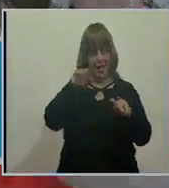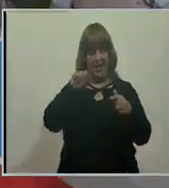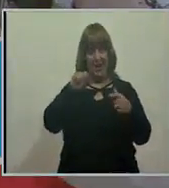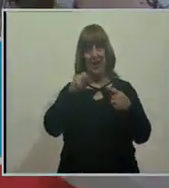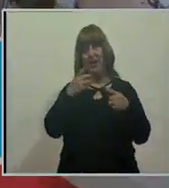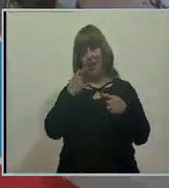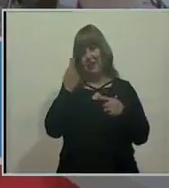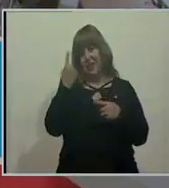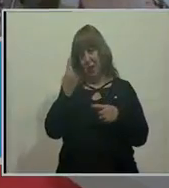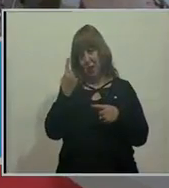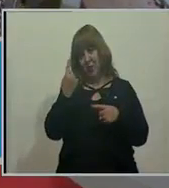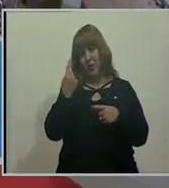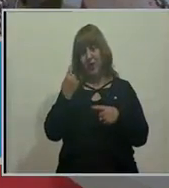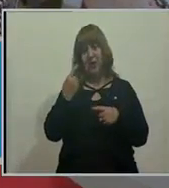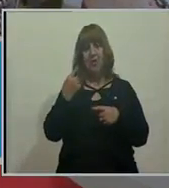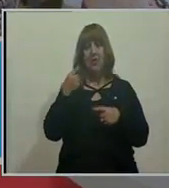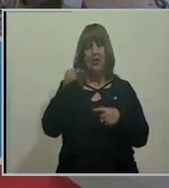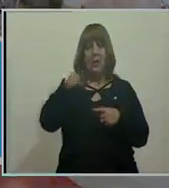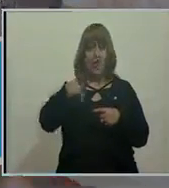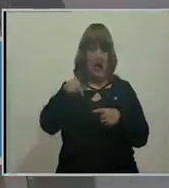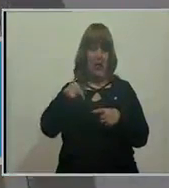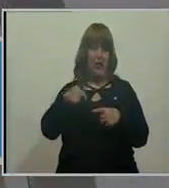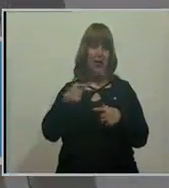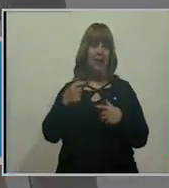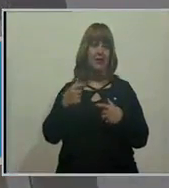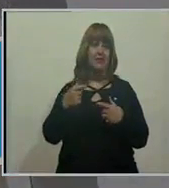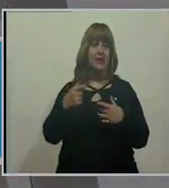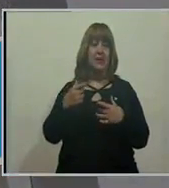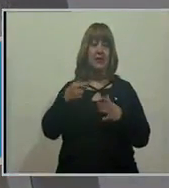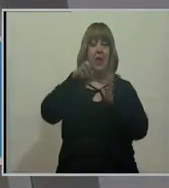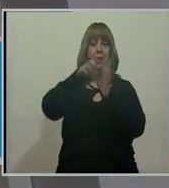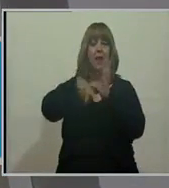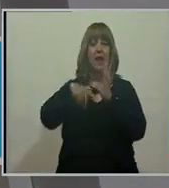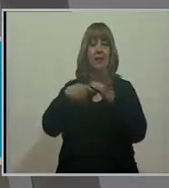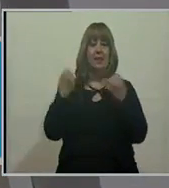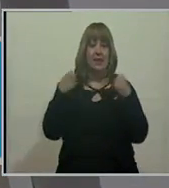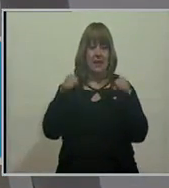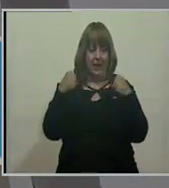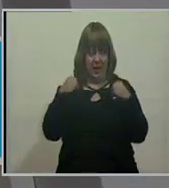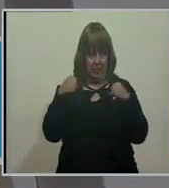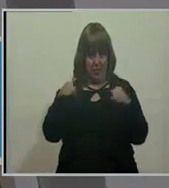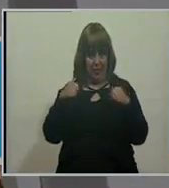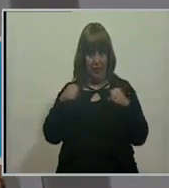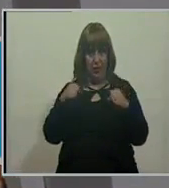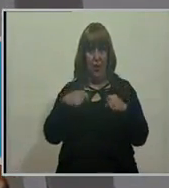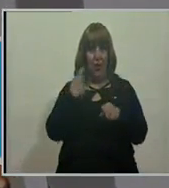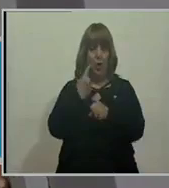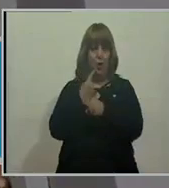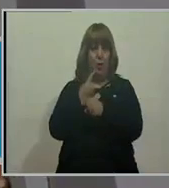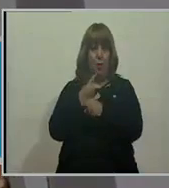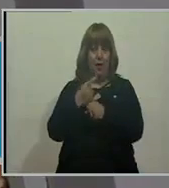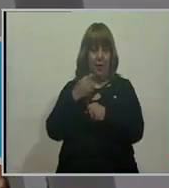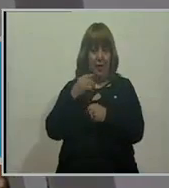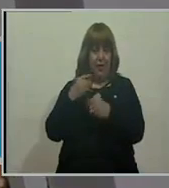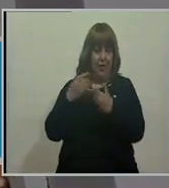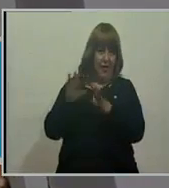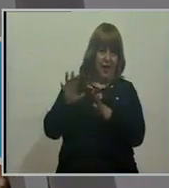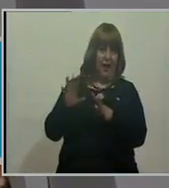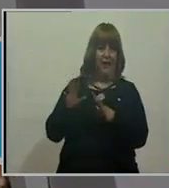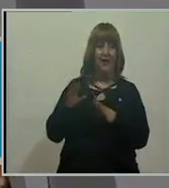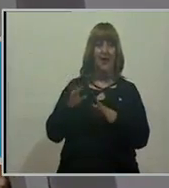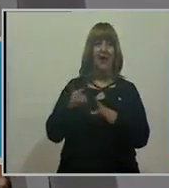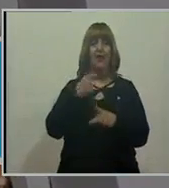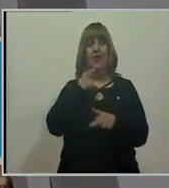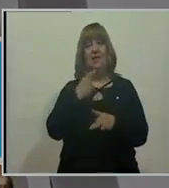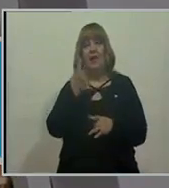está en este momento entrenando. Tiene un plan de entrenamiento muy fuerte. Jessica, que no puede dejar, a nosotros nos puede parecer, ay,